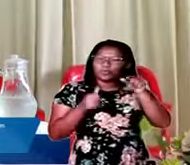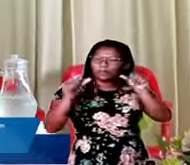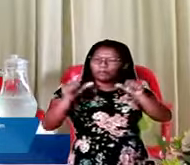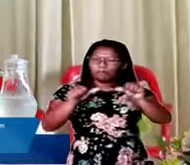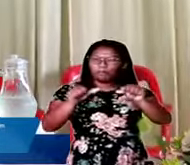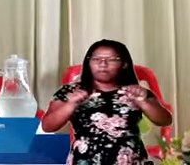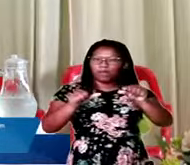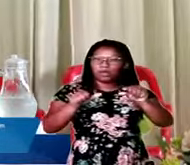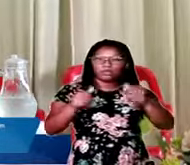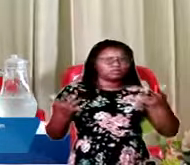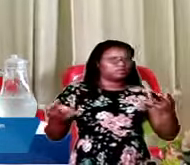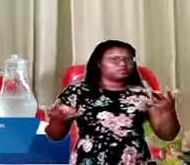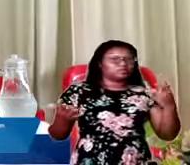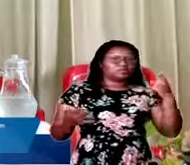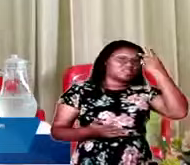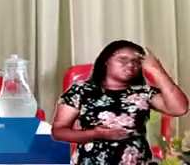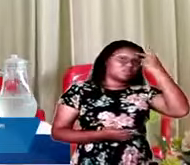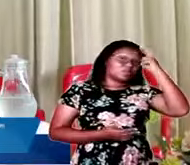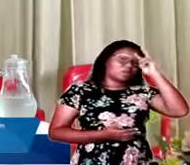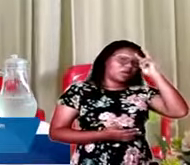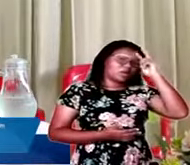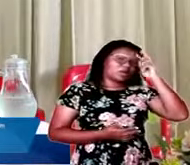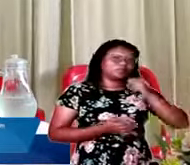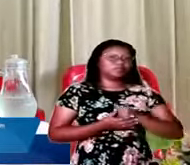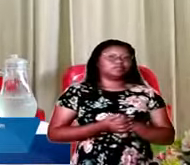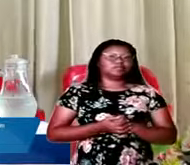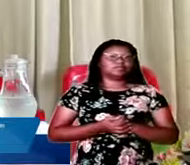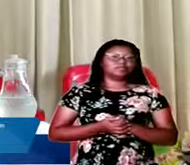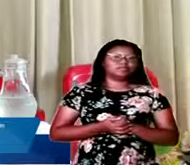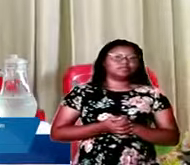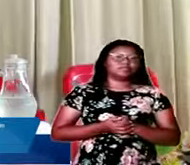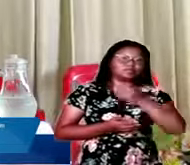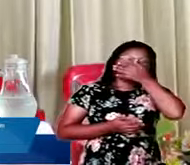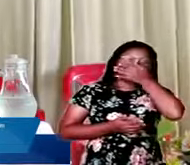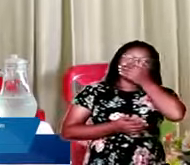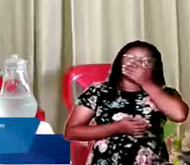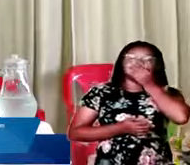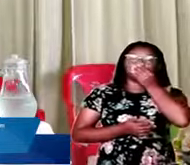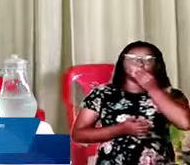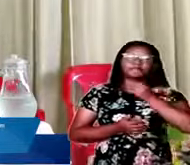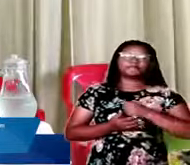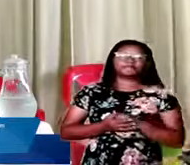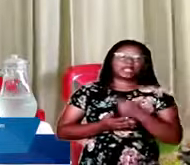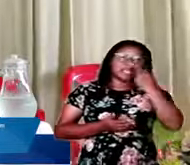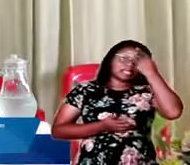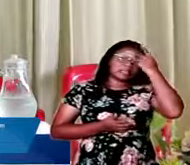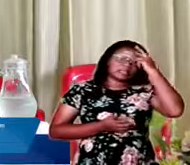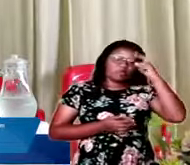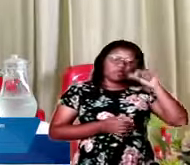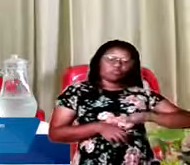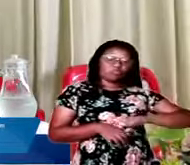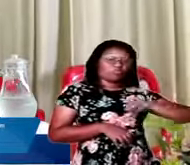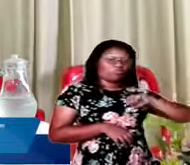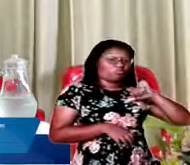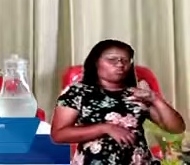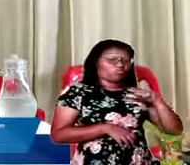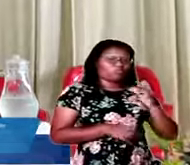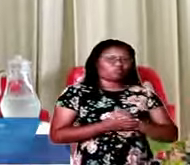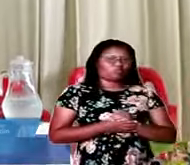un complejo. Se llama complejo de superioridad, se llama orgullo, se